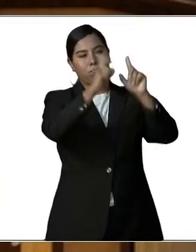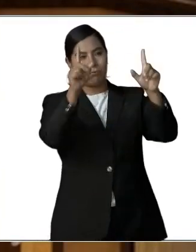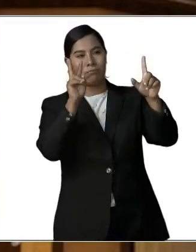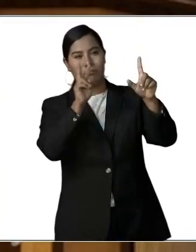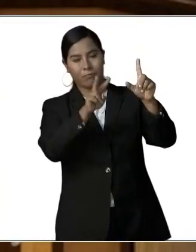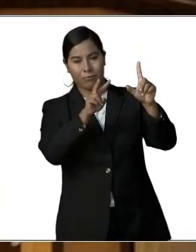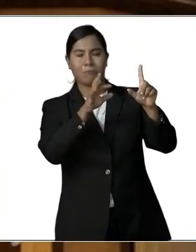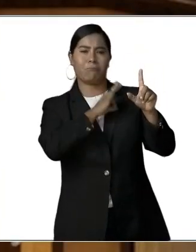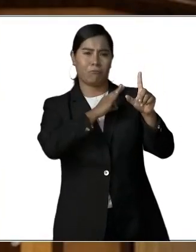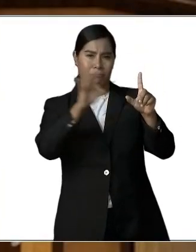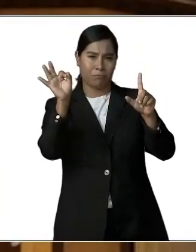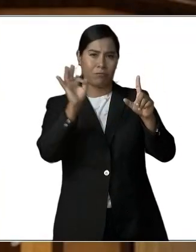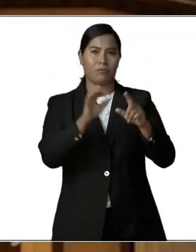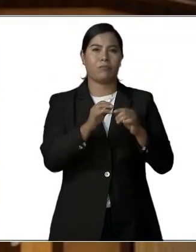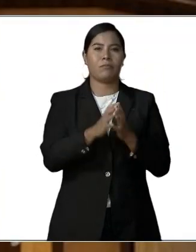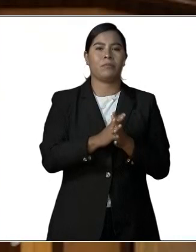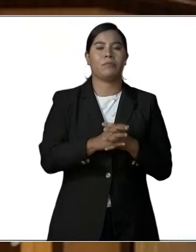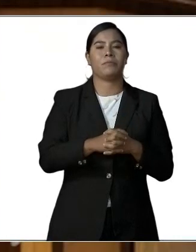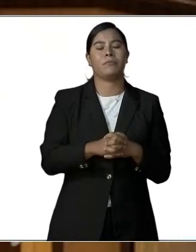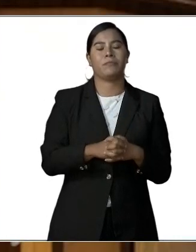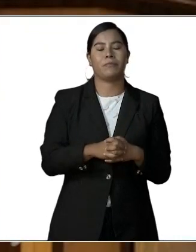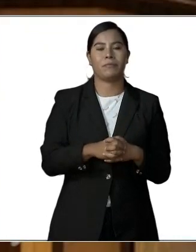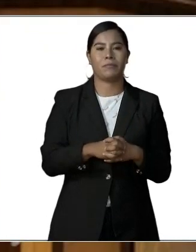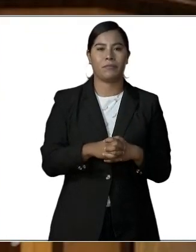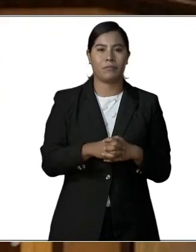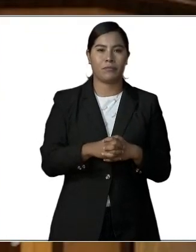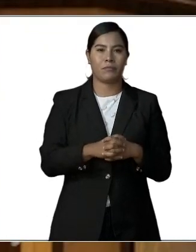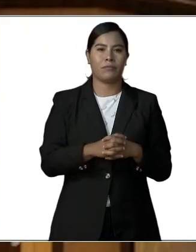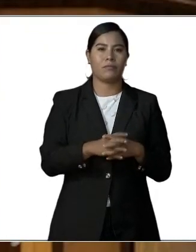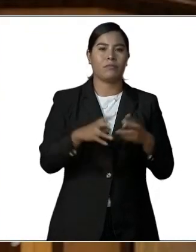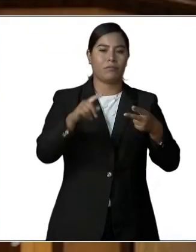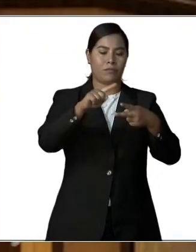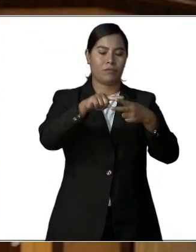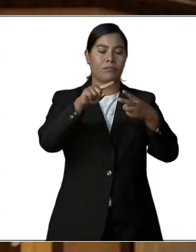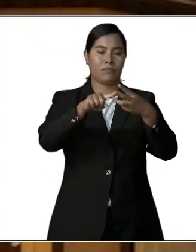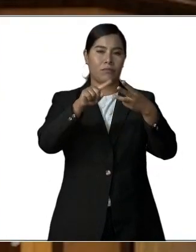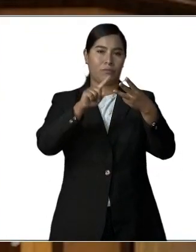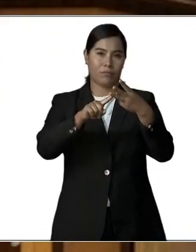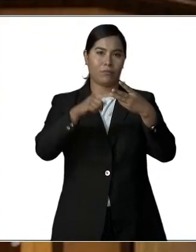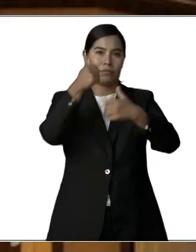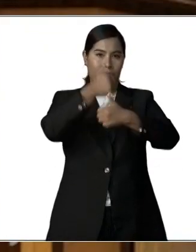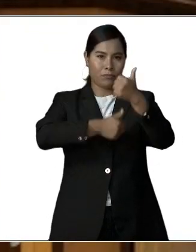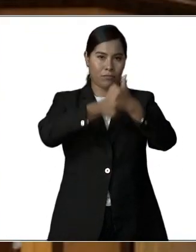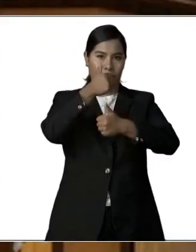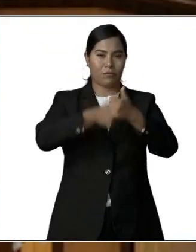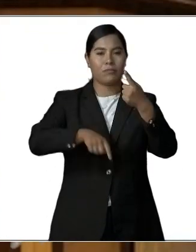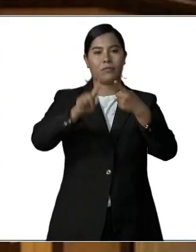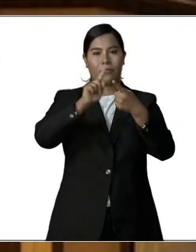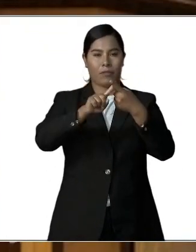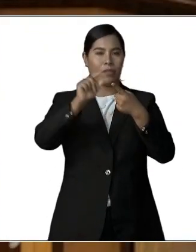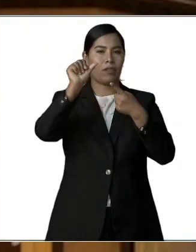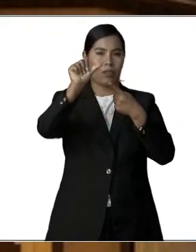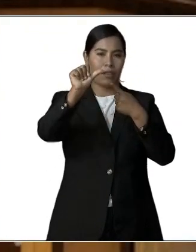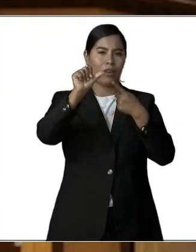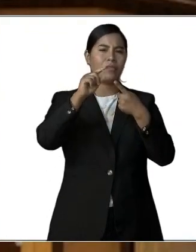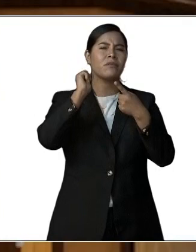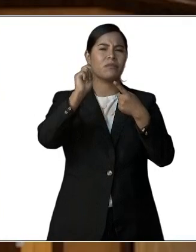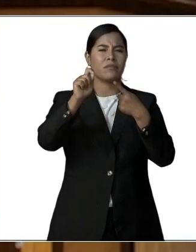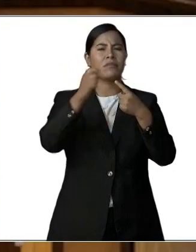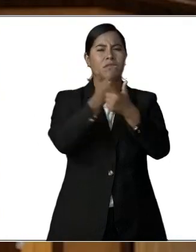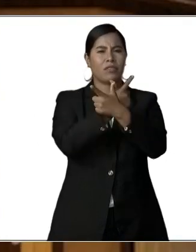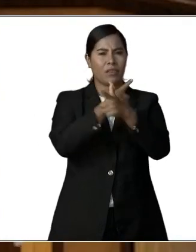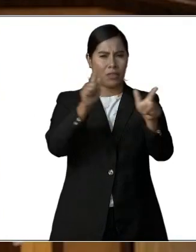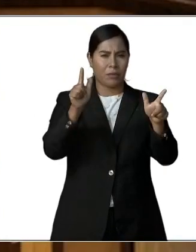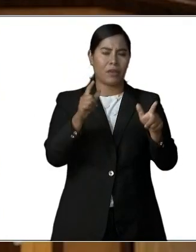813-8044, pues ahí pueden consultar. Y efectivamente, 3 categorías, la A, que es la libre para las integradas por más de